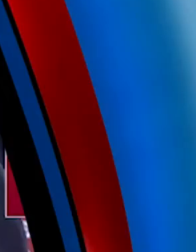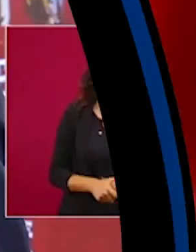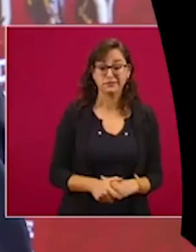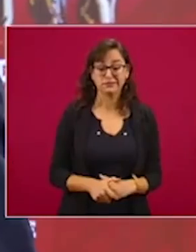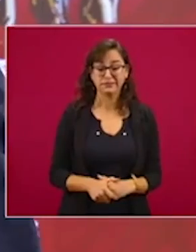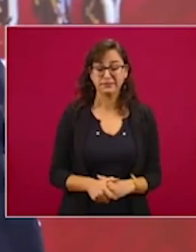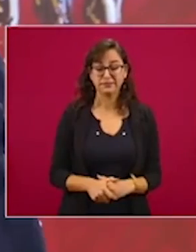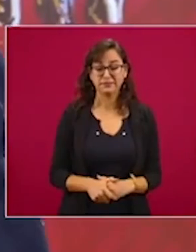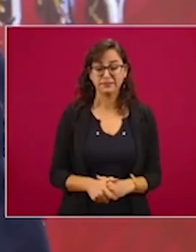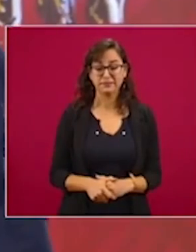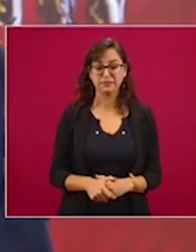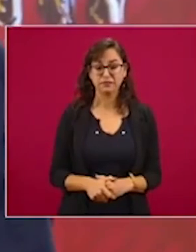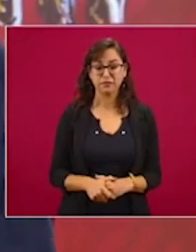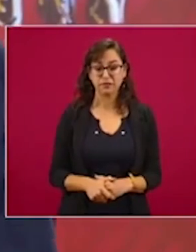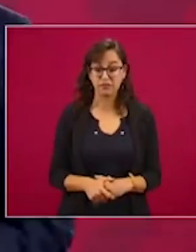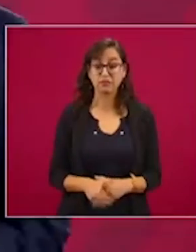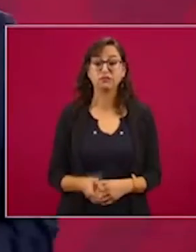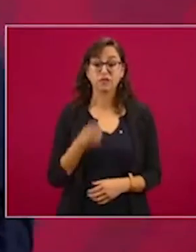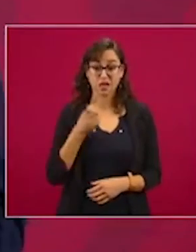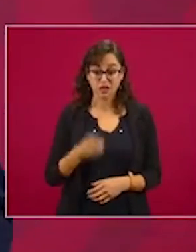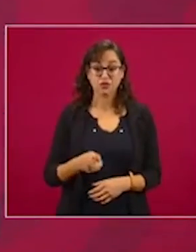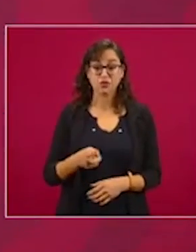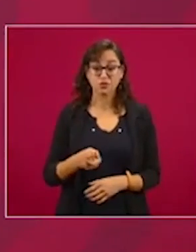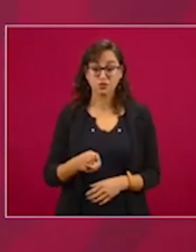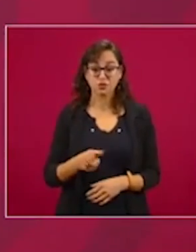Nosotros tenemos que pedir perdón